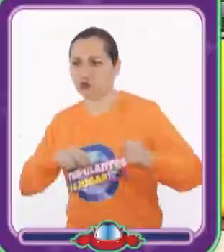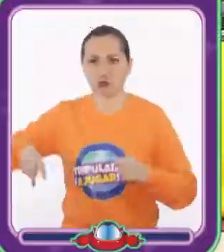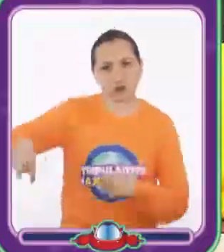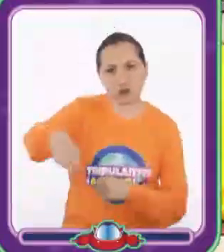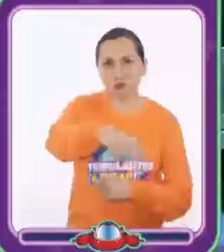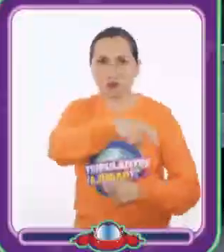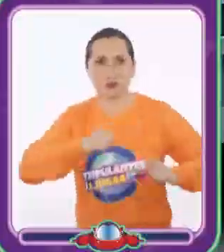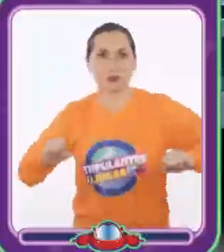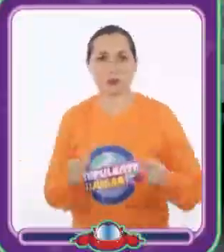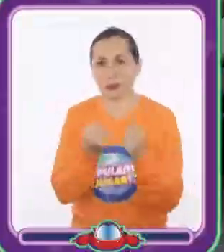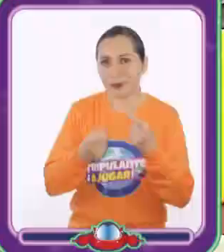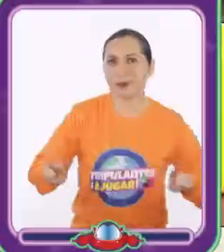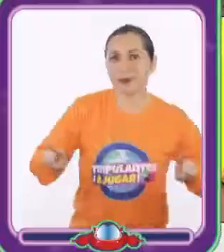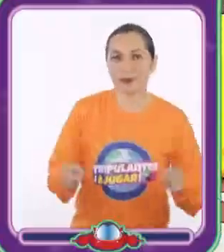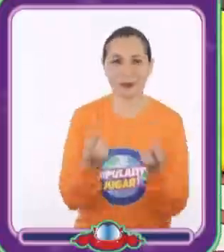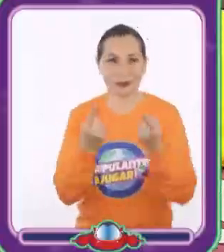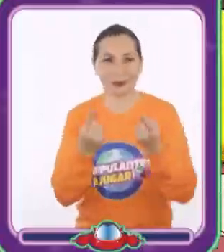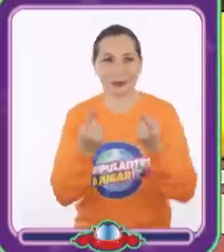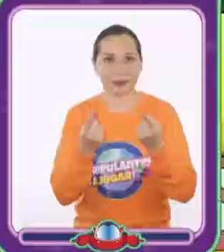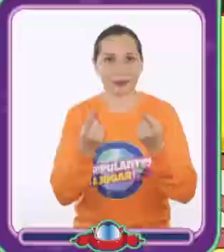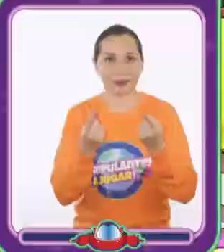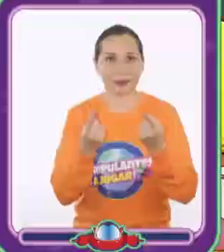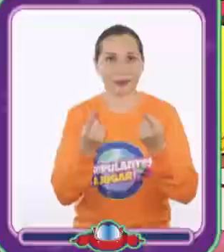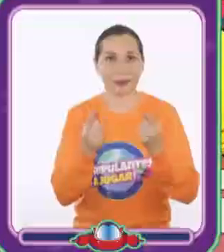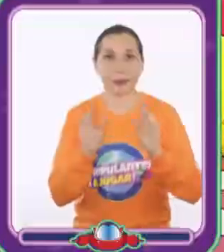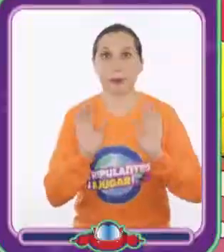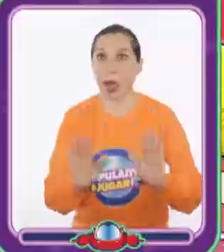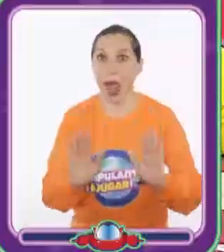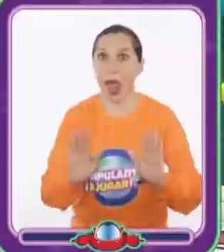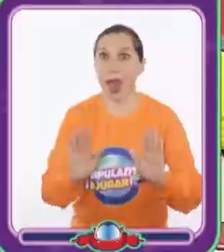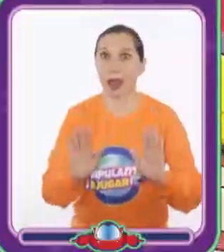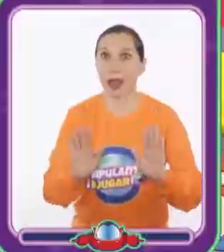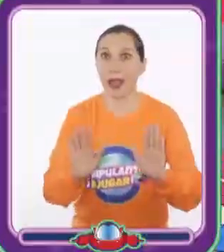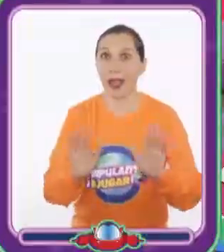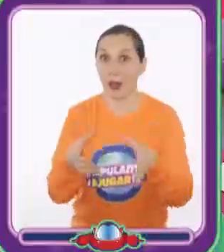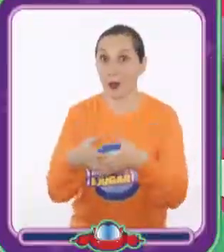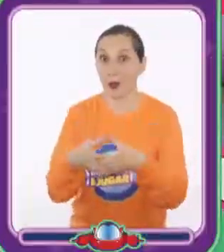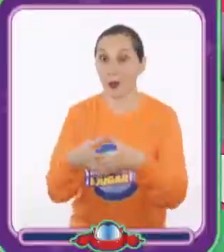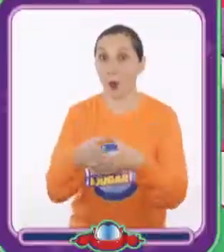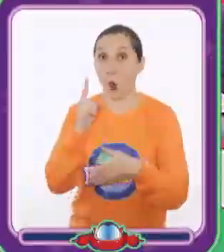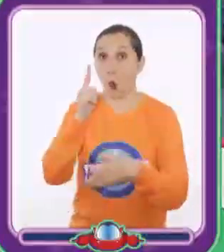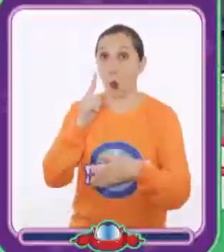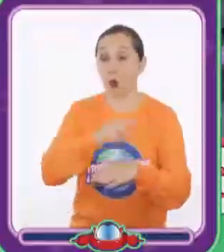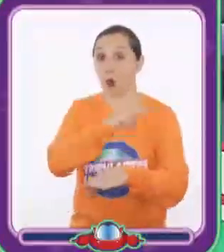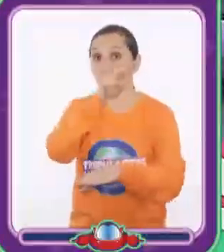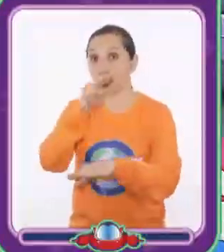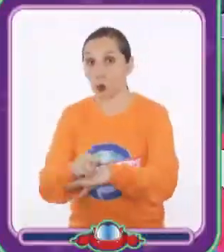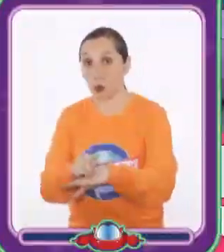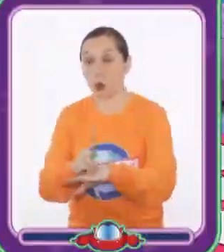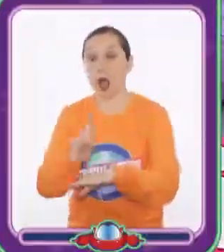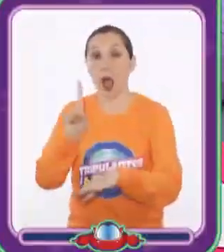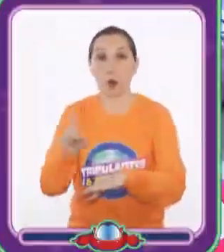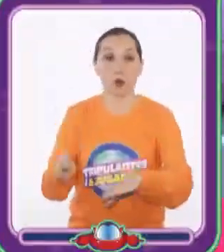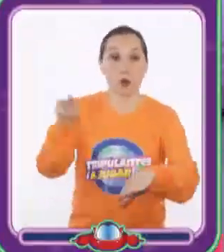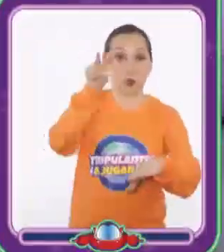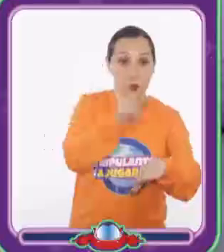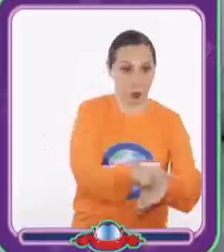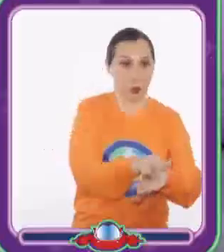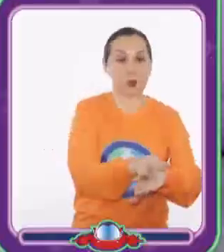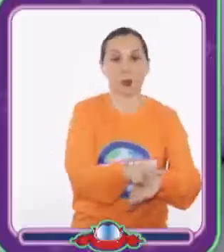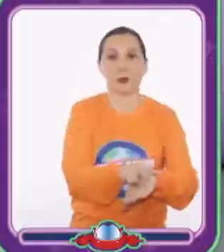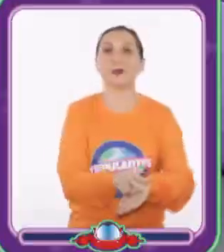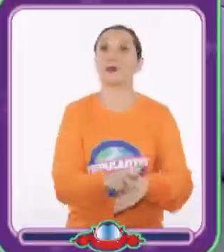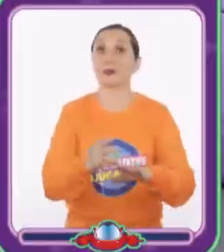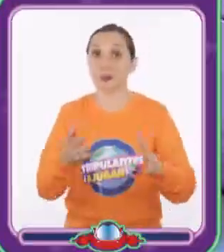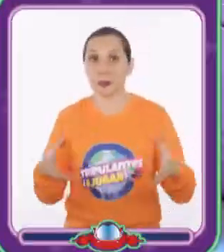Nos movemos por todos lados. ¡Eso es! ¡Para la música, tripulación! Un tripulante, un cojín. Una tripulante,